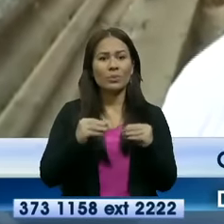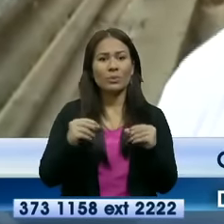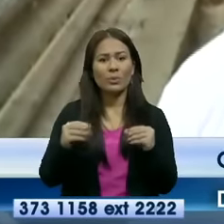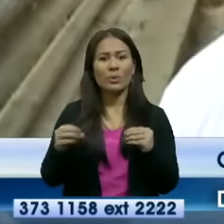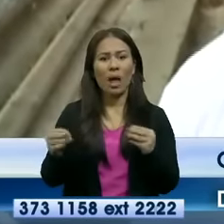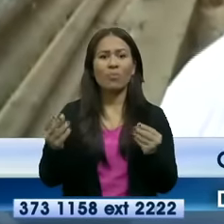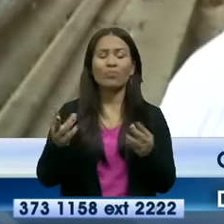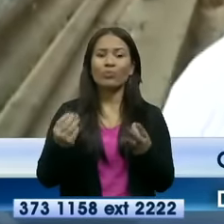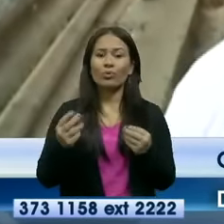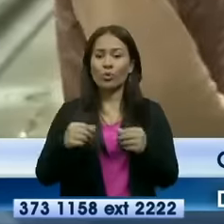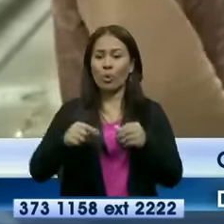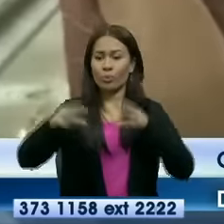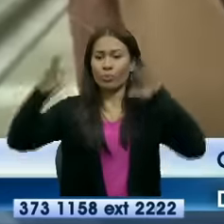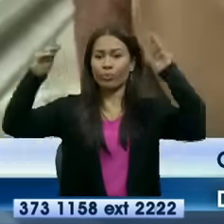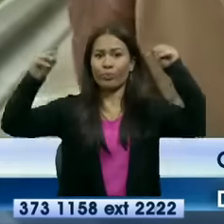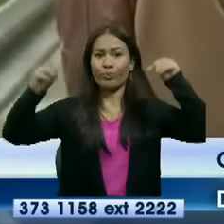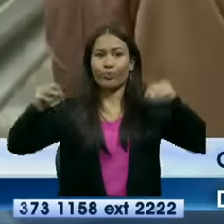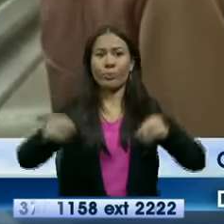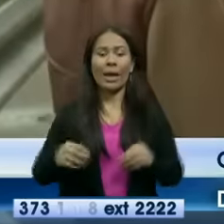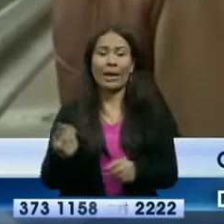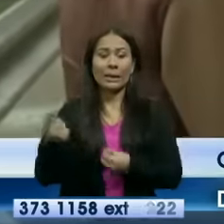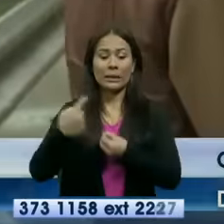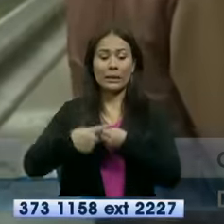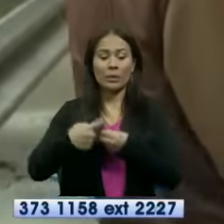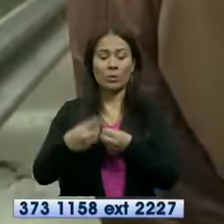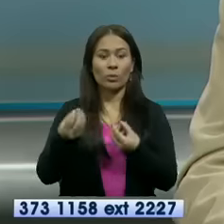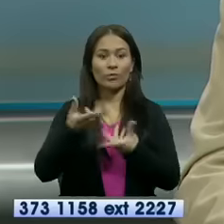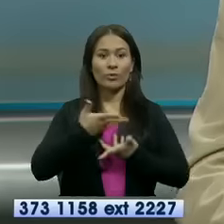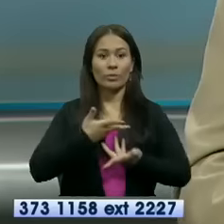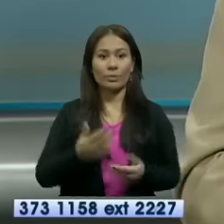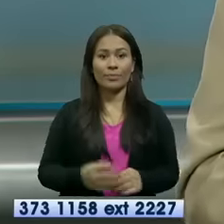en la masa o derrumbes. En Quito informó Andrea Orbe.